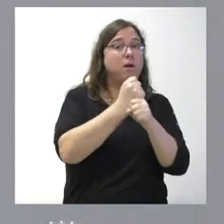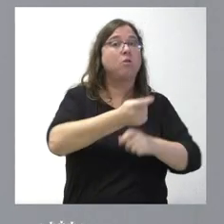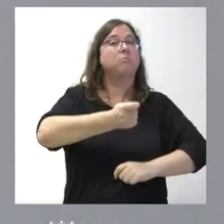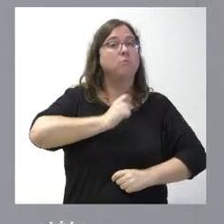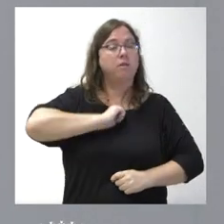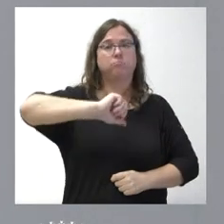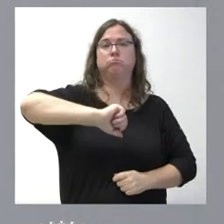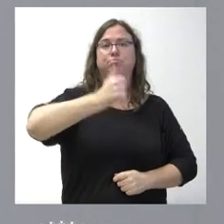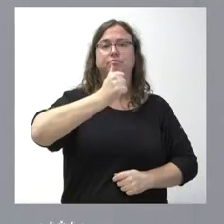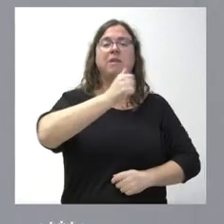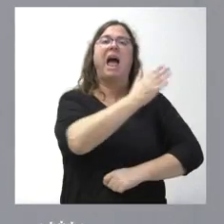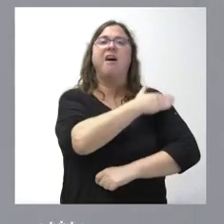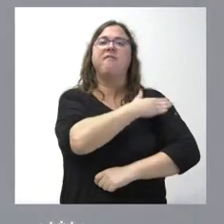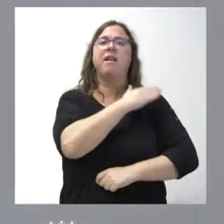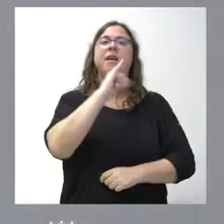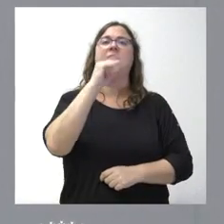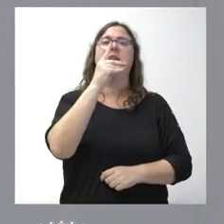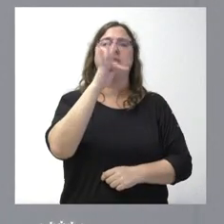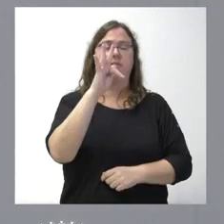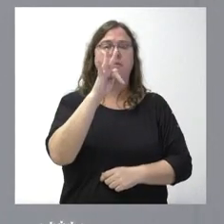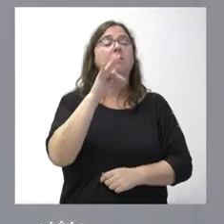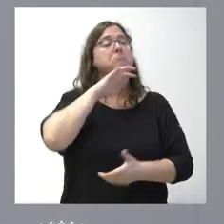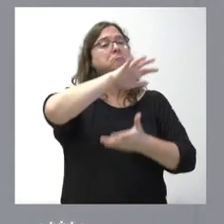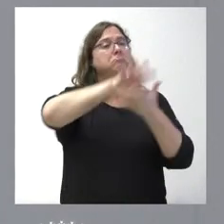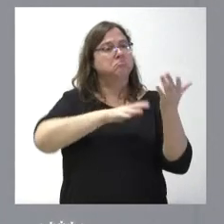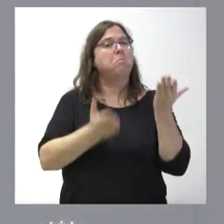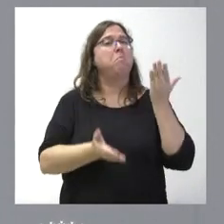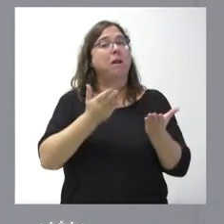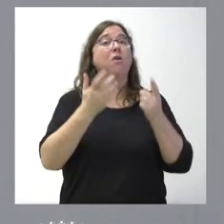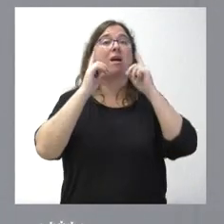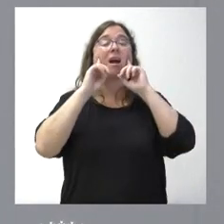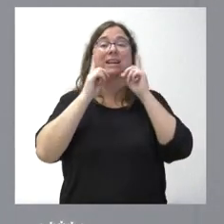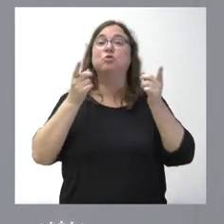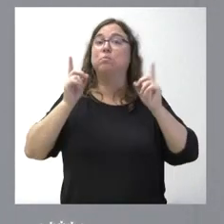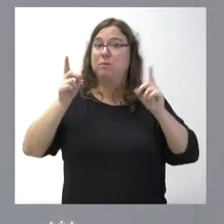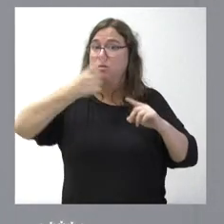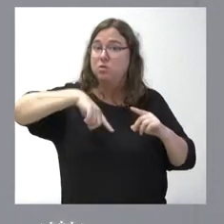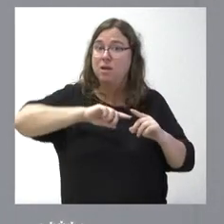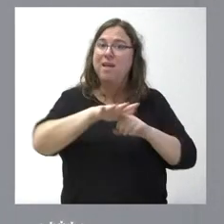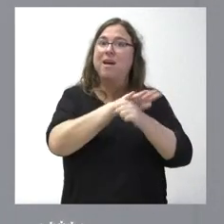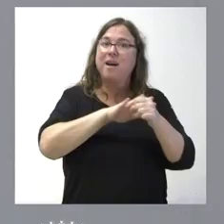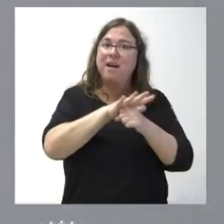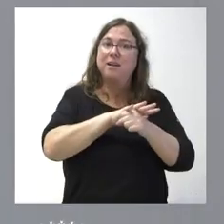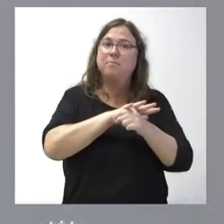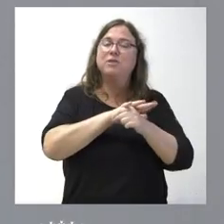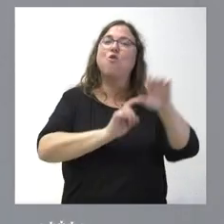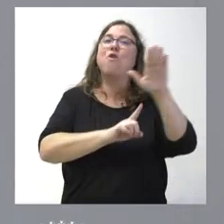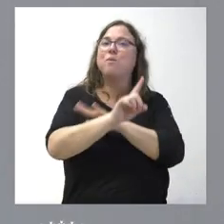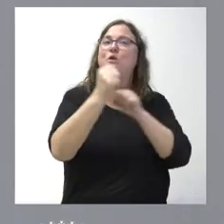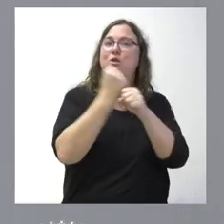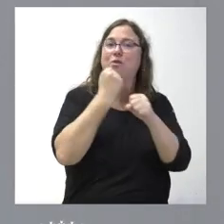irf que esas estimaciones son validadas por la misma y que incluso en el caso de de las previsiones en el ámbito de evolución del empleo